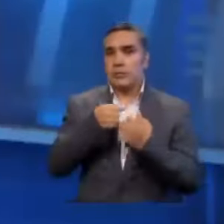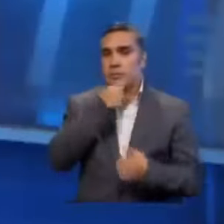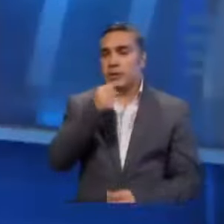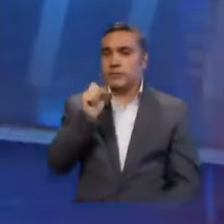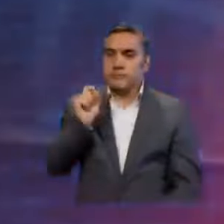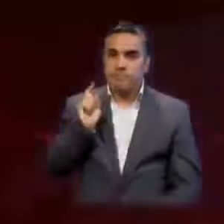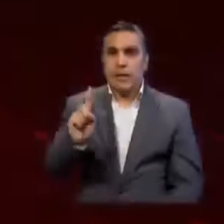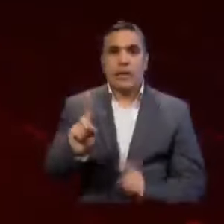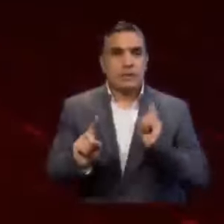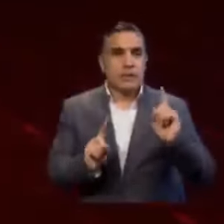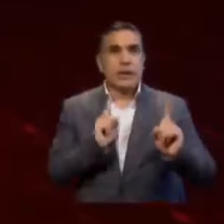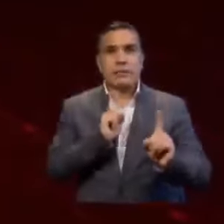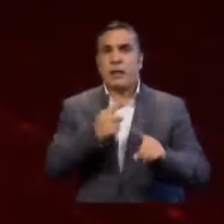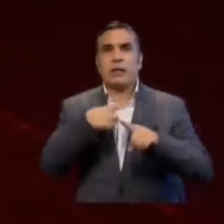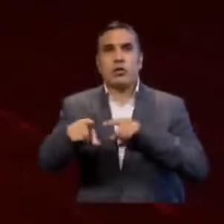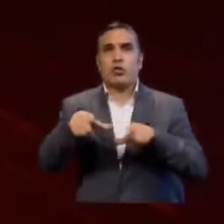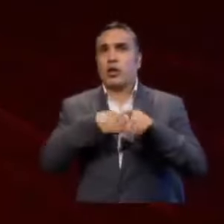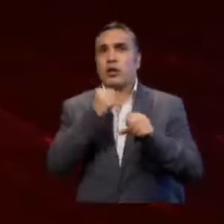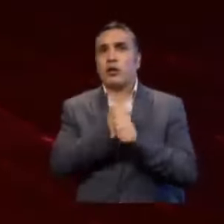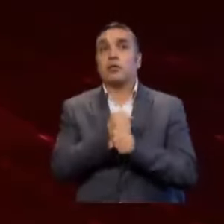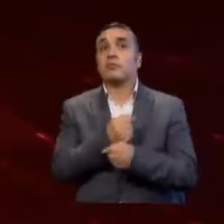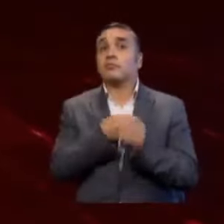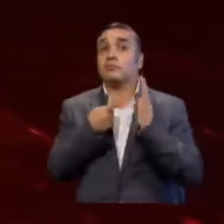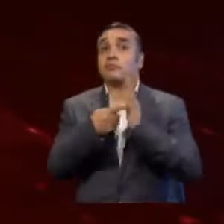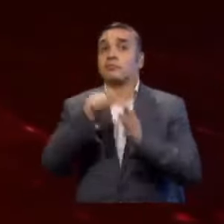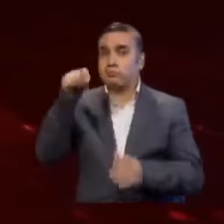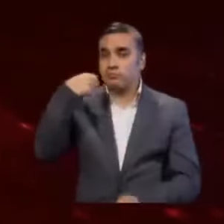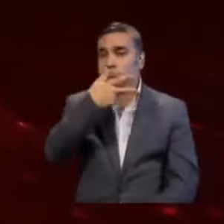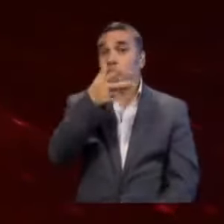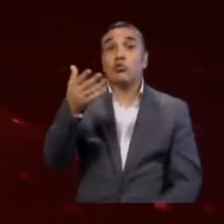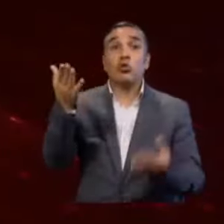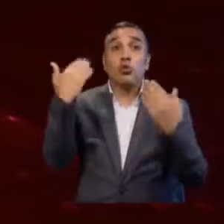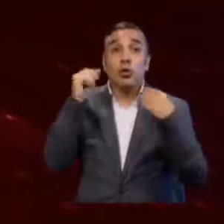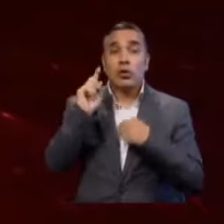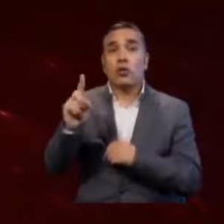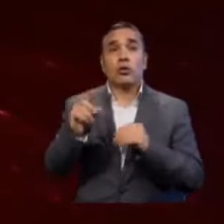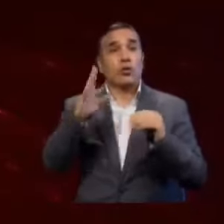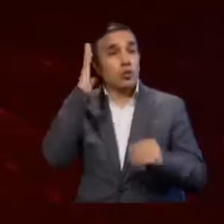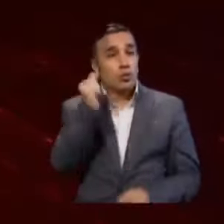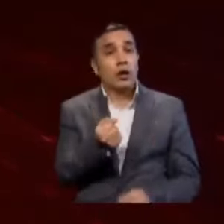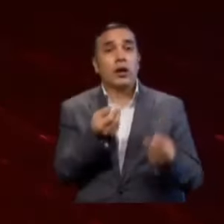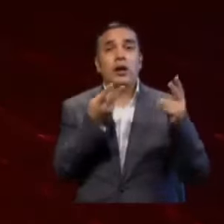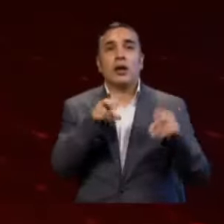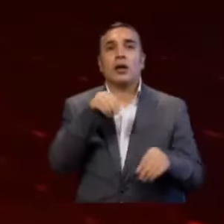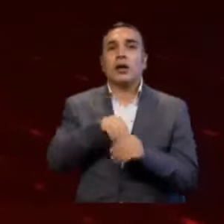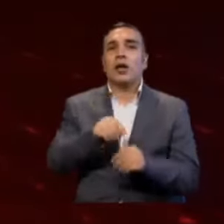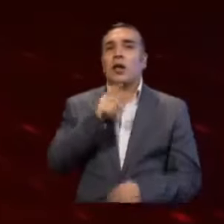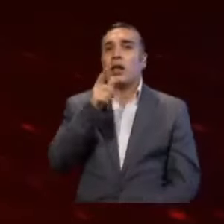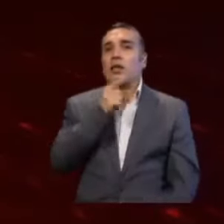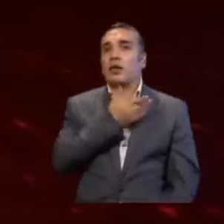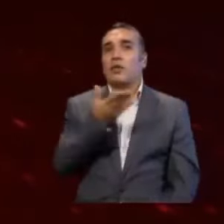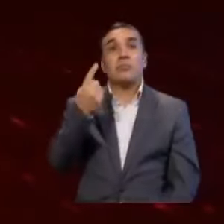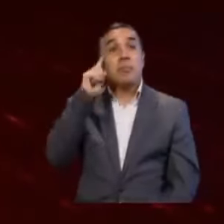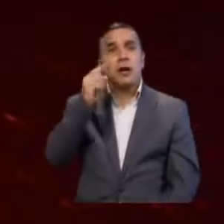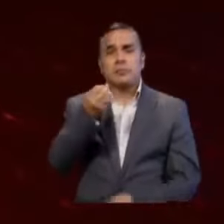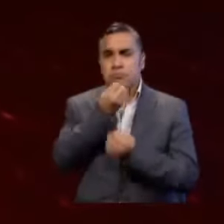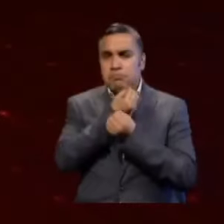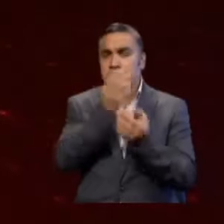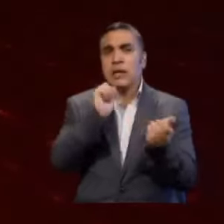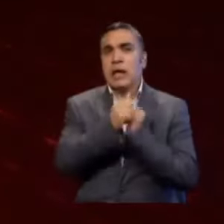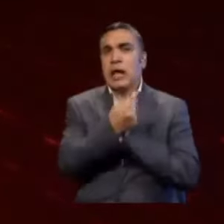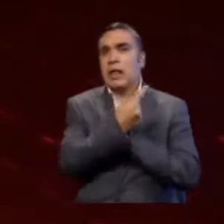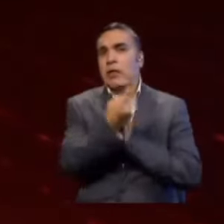periodísticos se han desplegado en distintos puntos. Ahí tenemos en imágenes, en Guayaquil, en Cuenca y también en Latacunga, para llevarles a cada uno